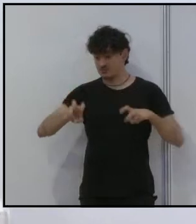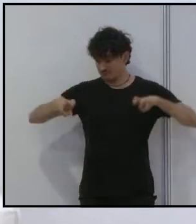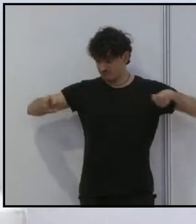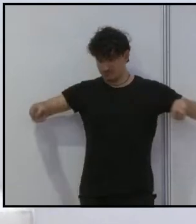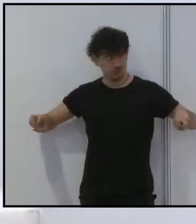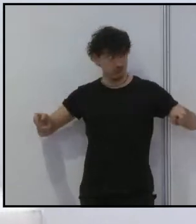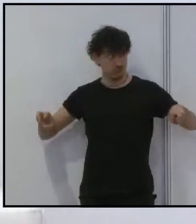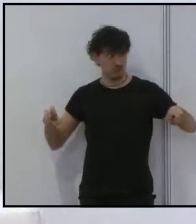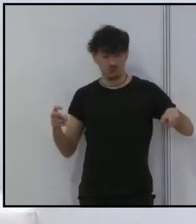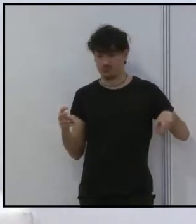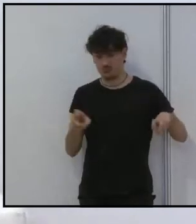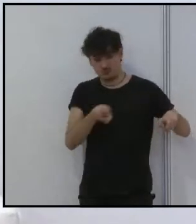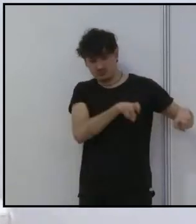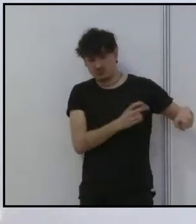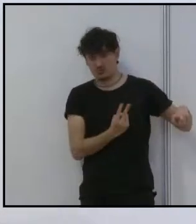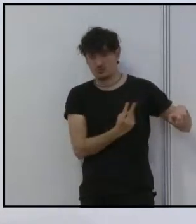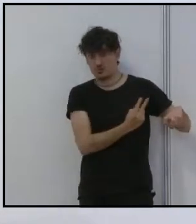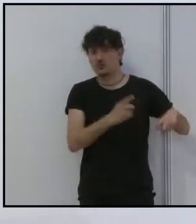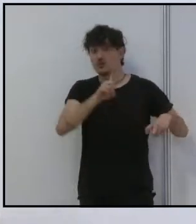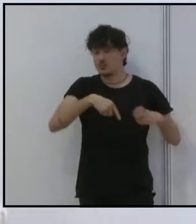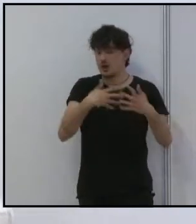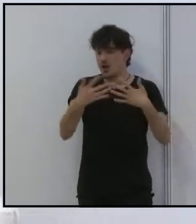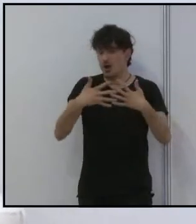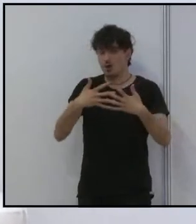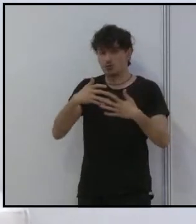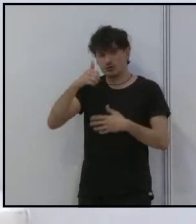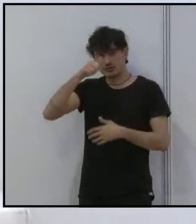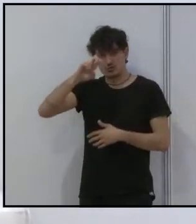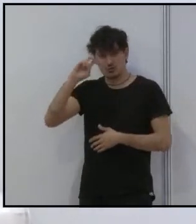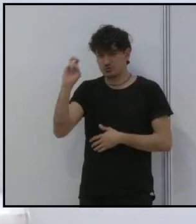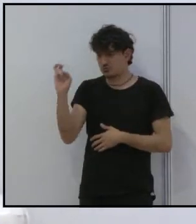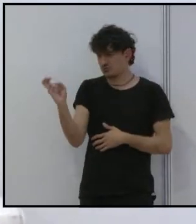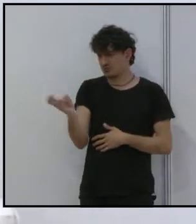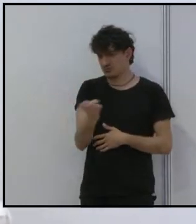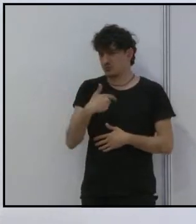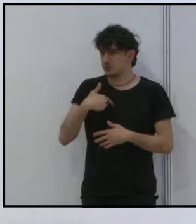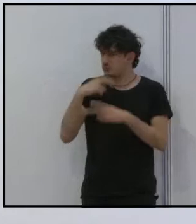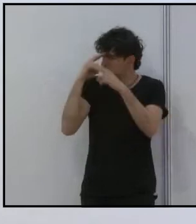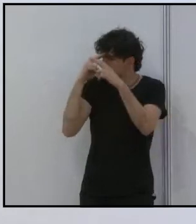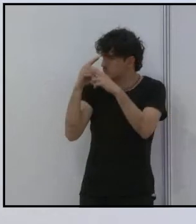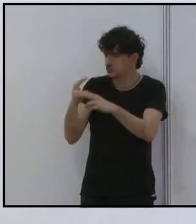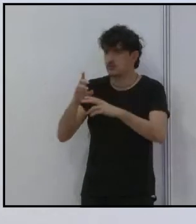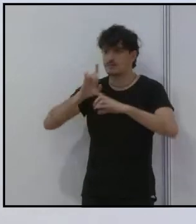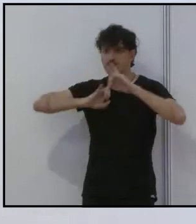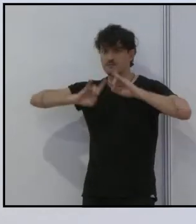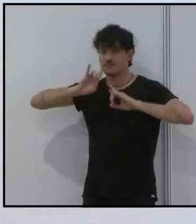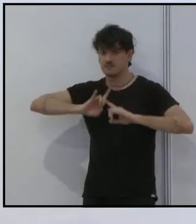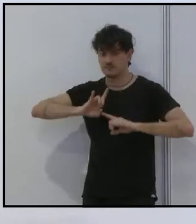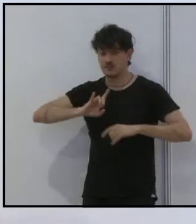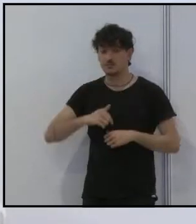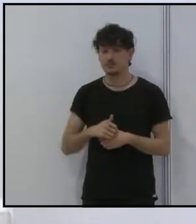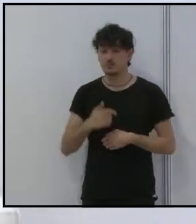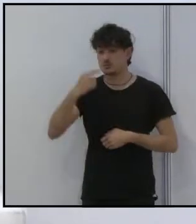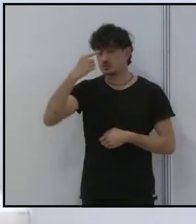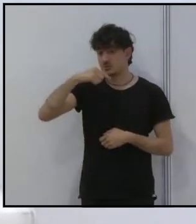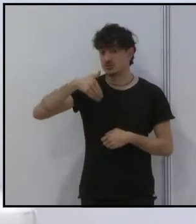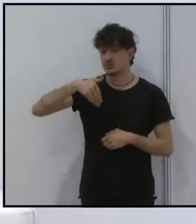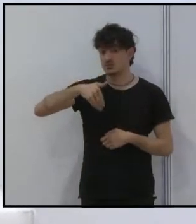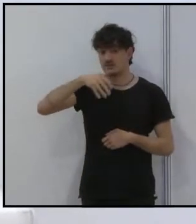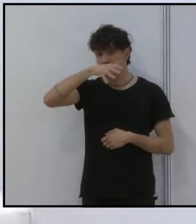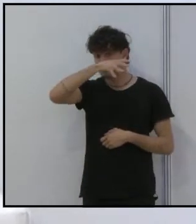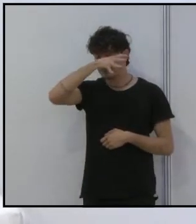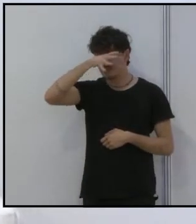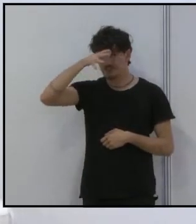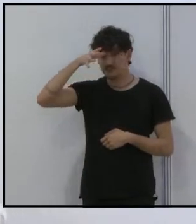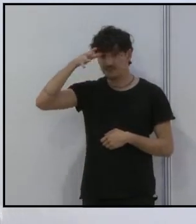a tantos otros autores a quienes respeto y admiro. Por mi parte, sé que cuando este verano cruce el océano para